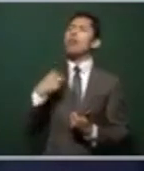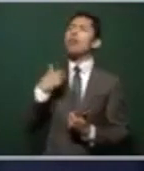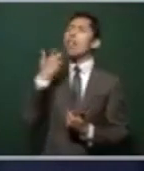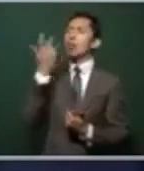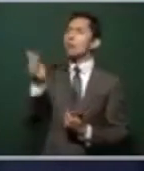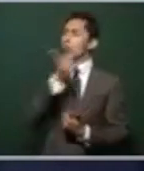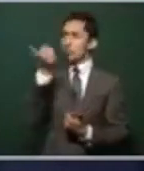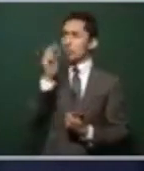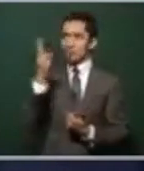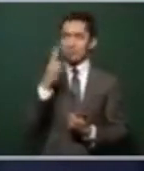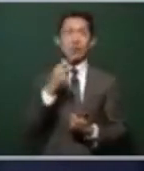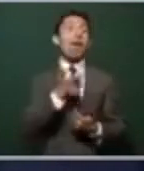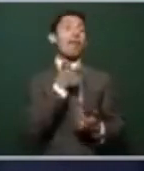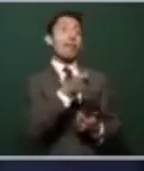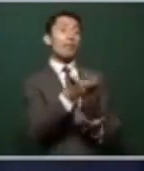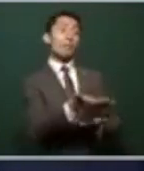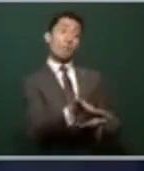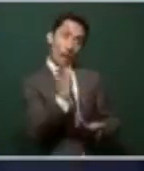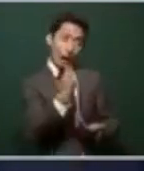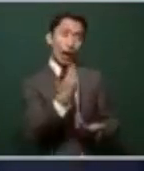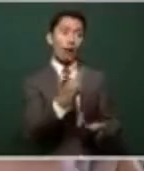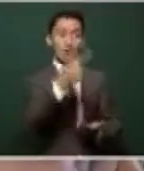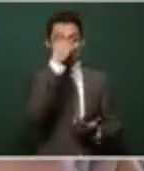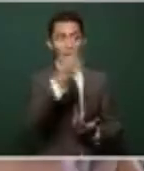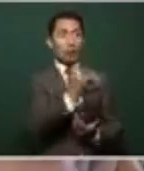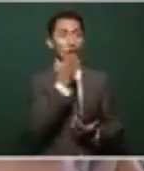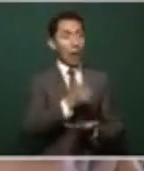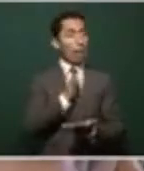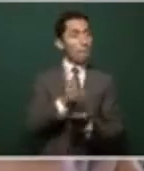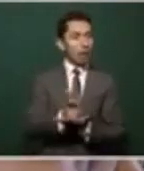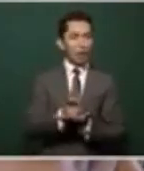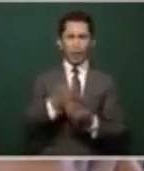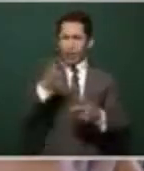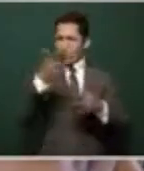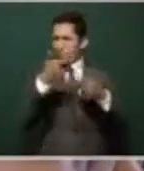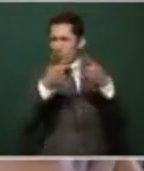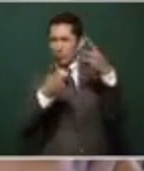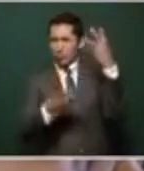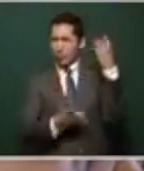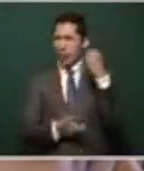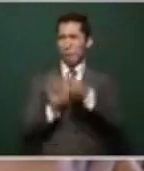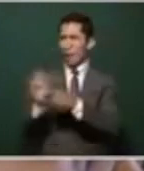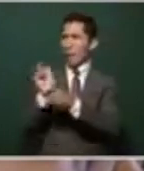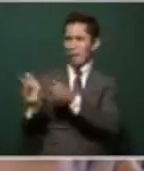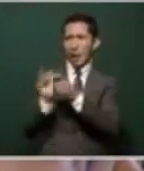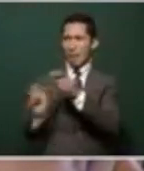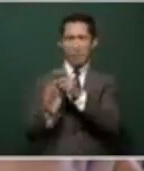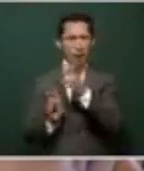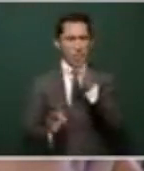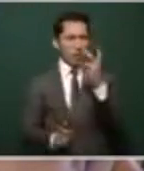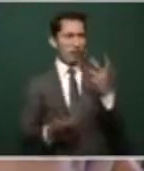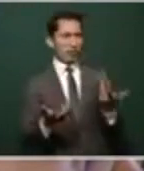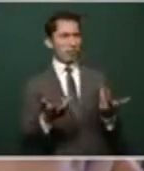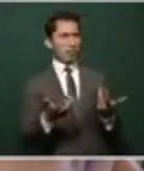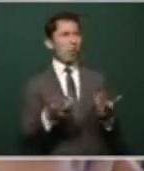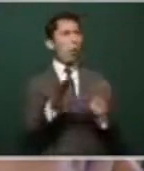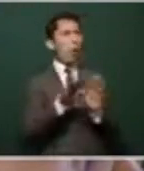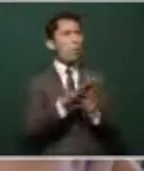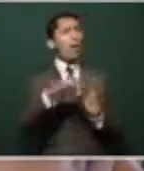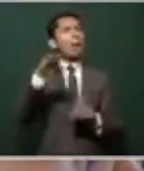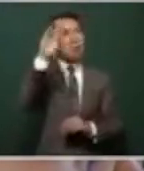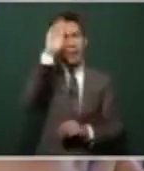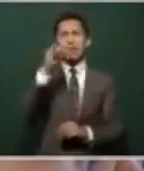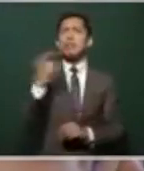Les cobran por la colegiatura. En fin, hay una serie de conceptos que van contra esa aspiración de la gratuidad.